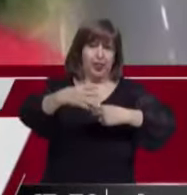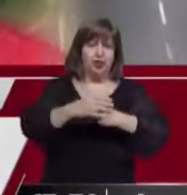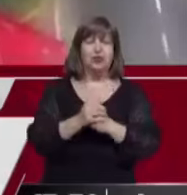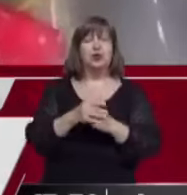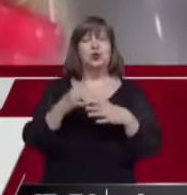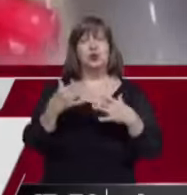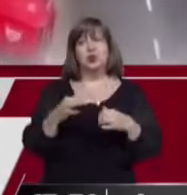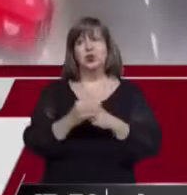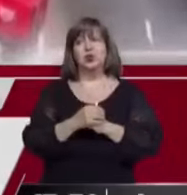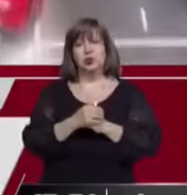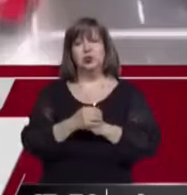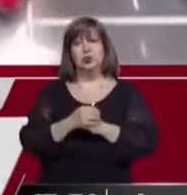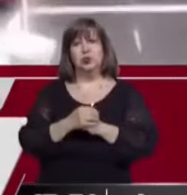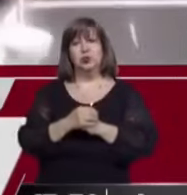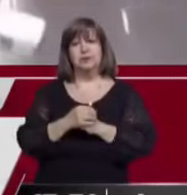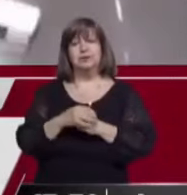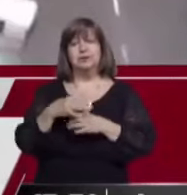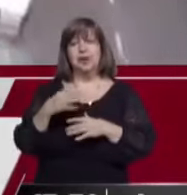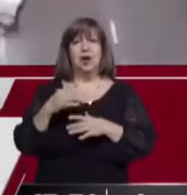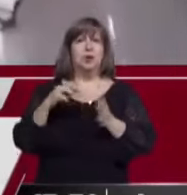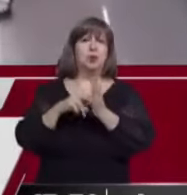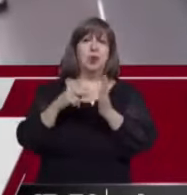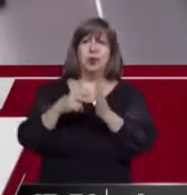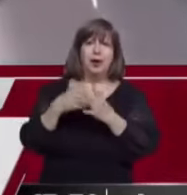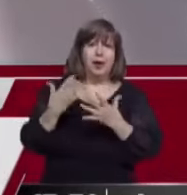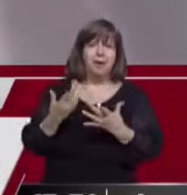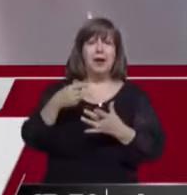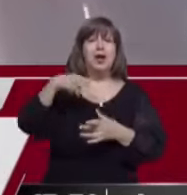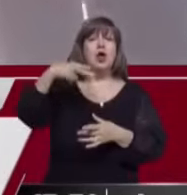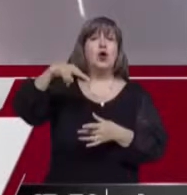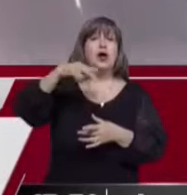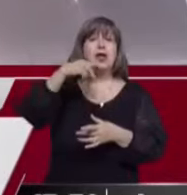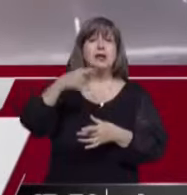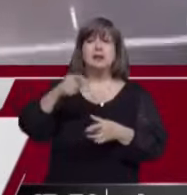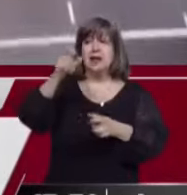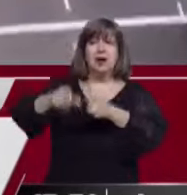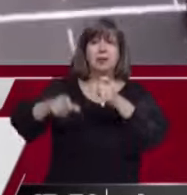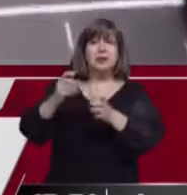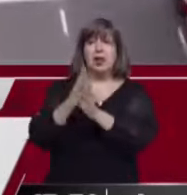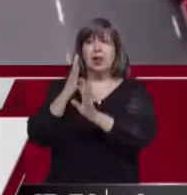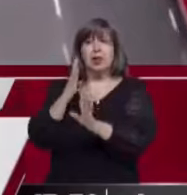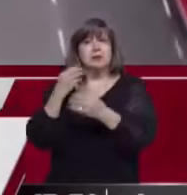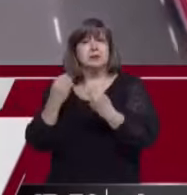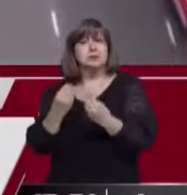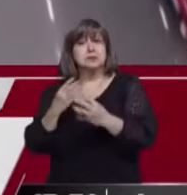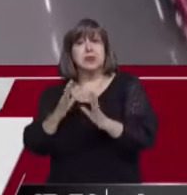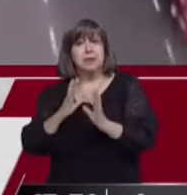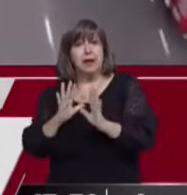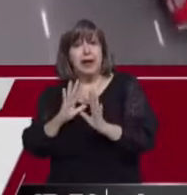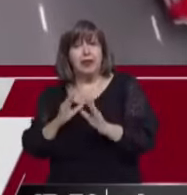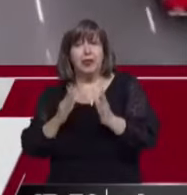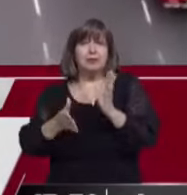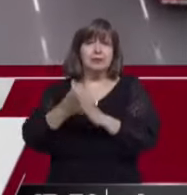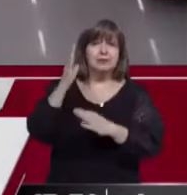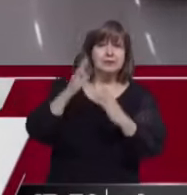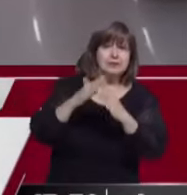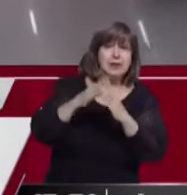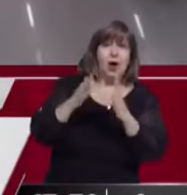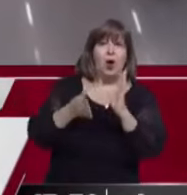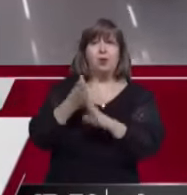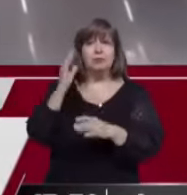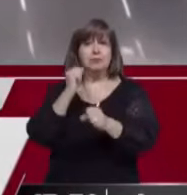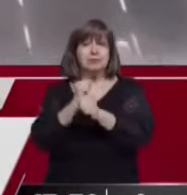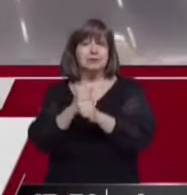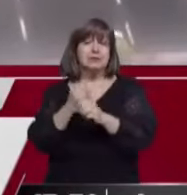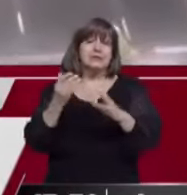No sí porque la línea San Martín es una de las más utilizadas eh realiza recorrido que es muy importante porque